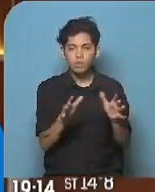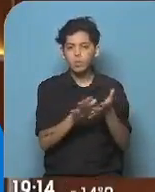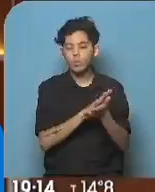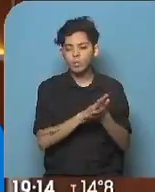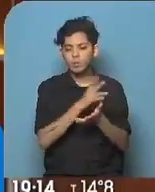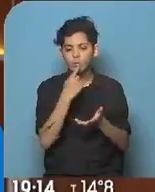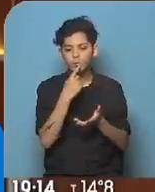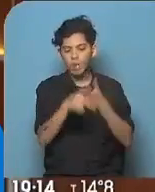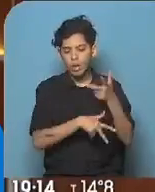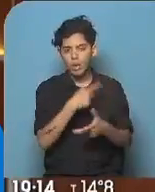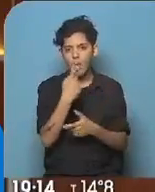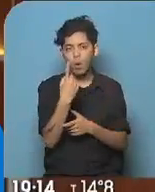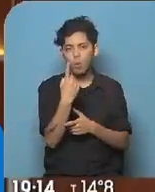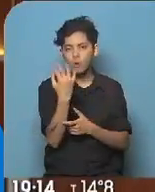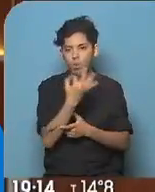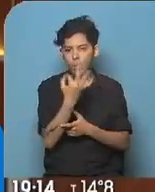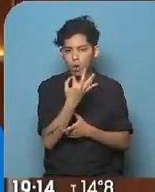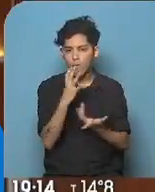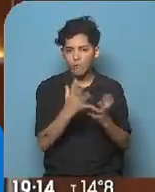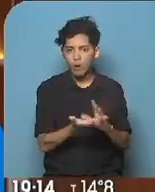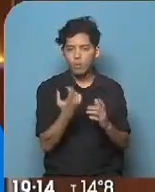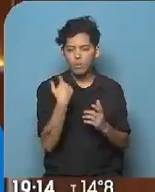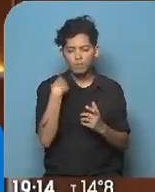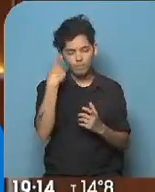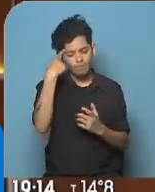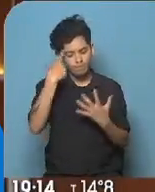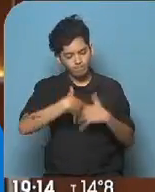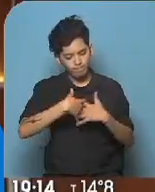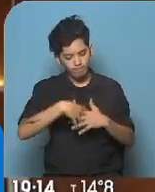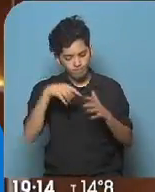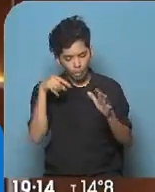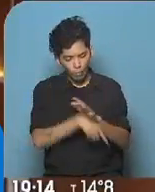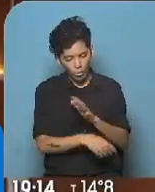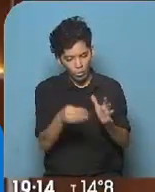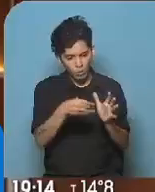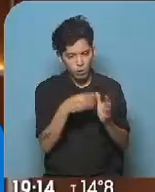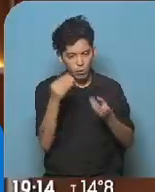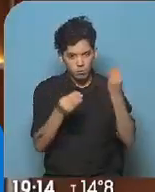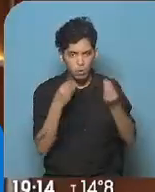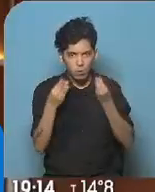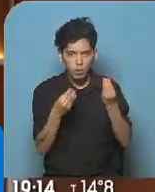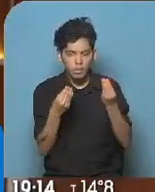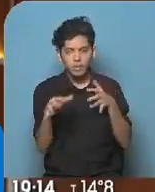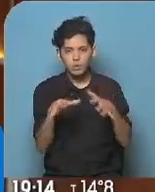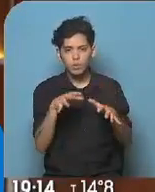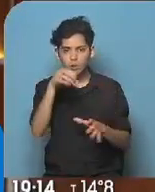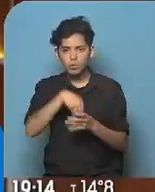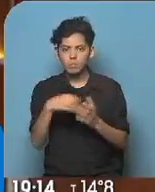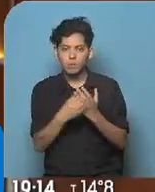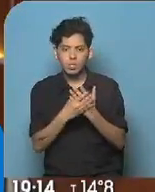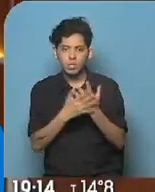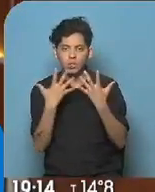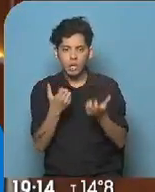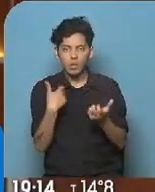en generar una buena señal cuando uno empieza a mirar en profundidad la verdad que es preocupante lo que está pasando con el ministerio de salud la